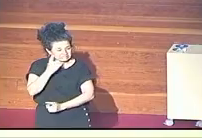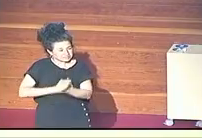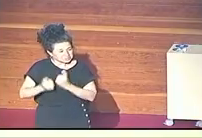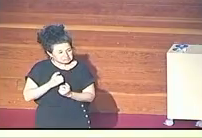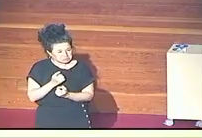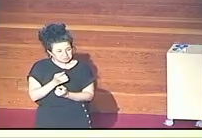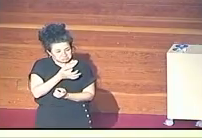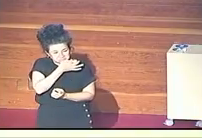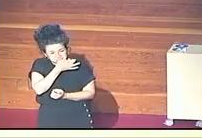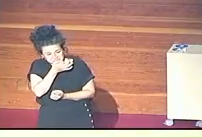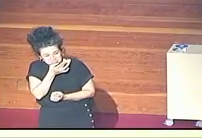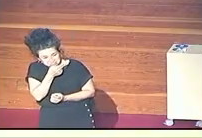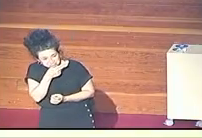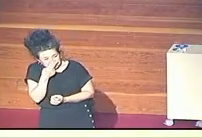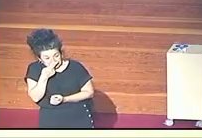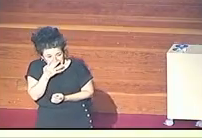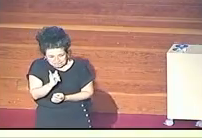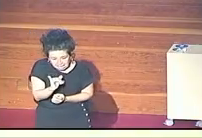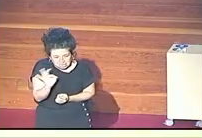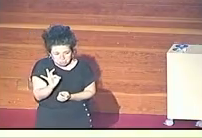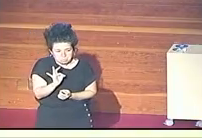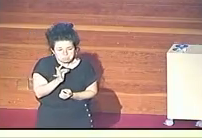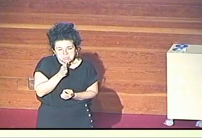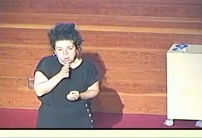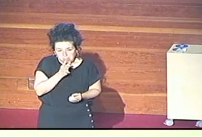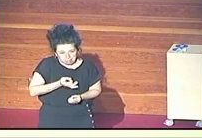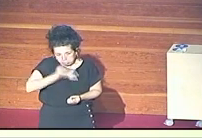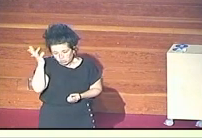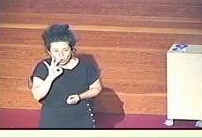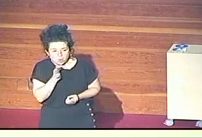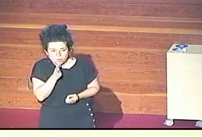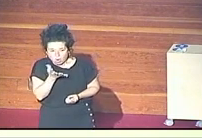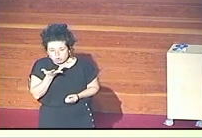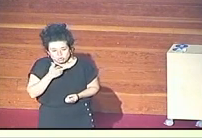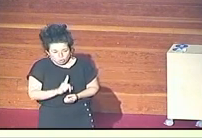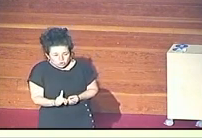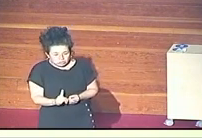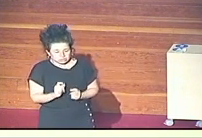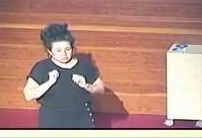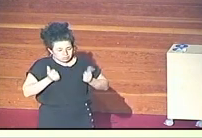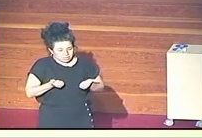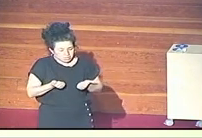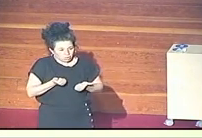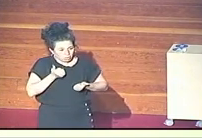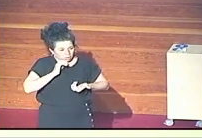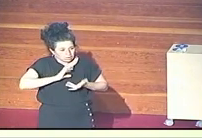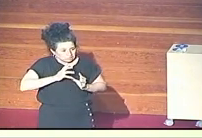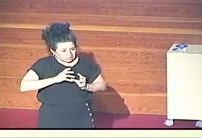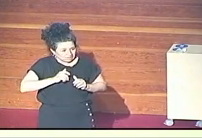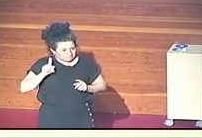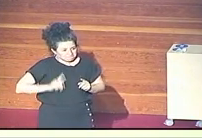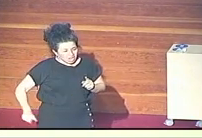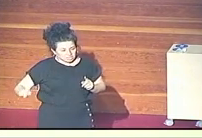o por desconocimiento y se empiezan bueno pues a difundir noticias falsas y bulos y manipulaciones